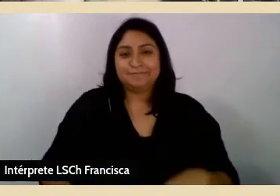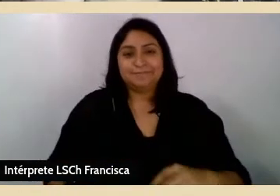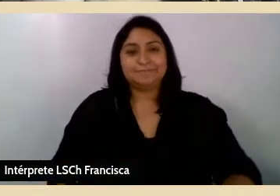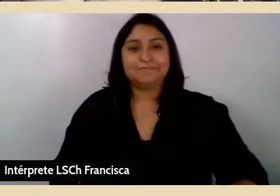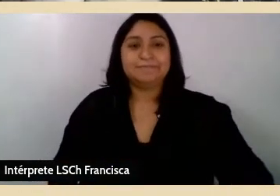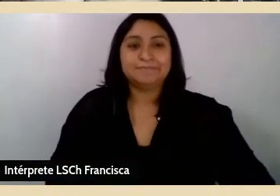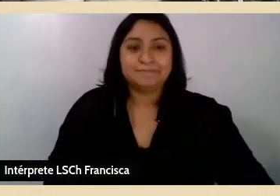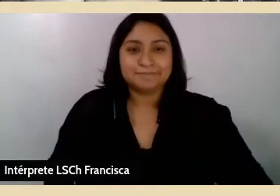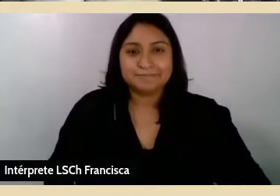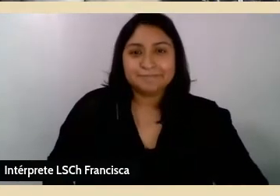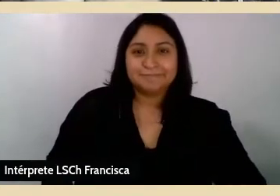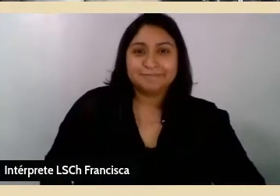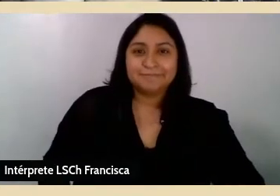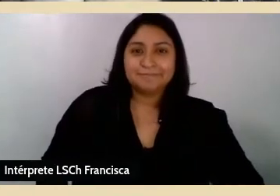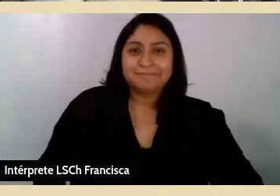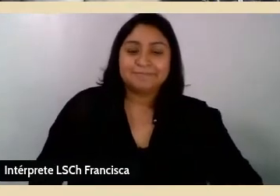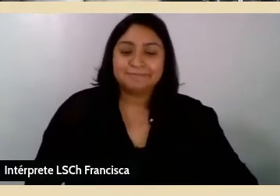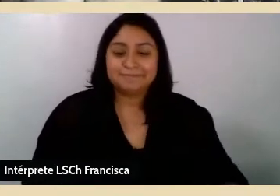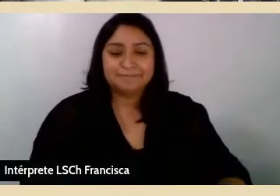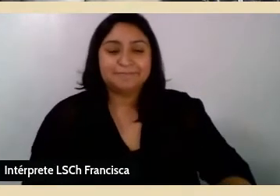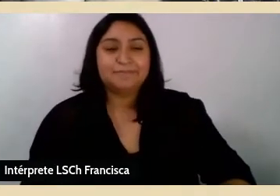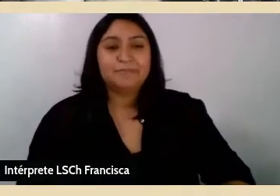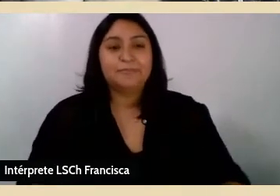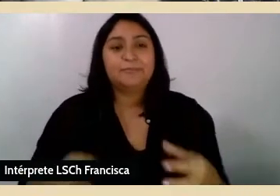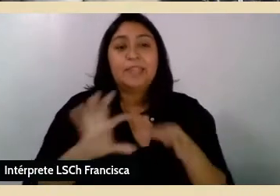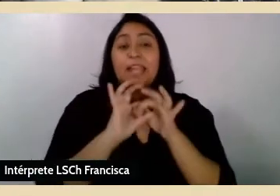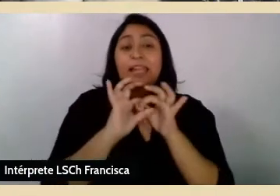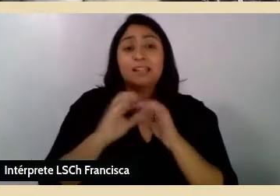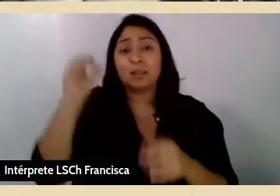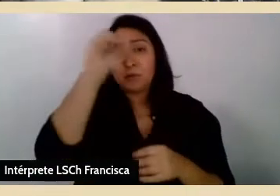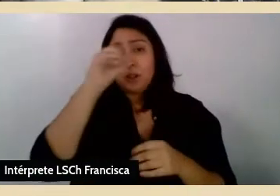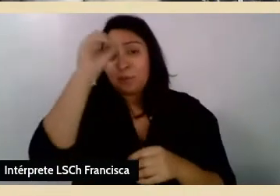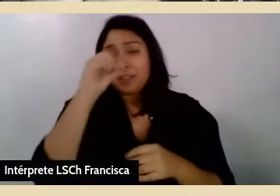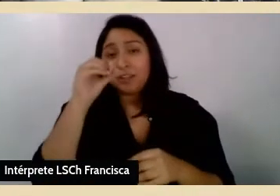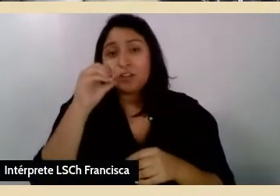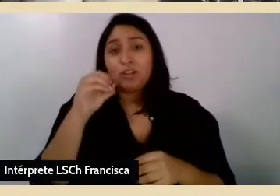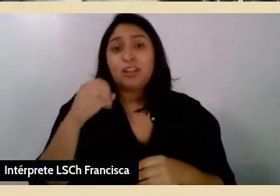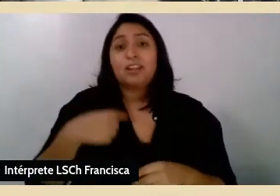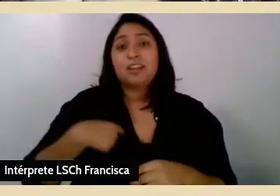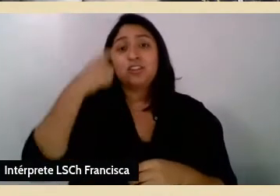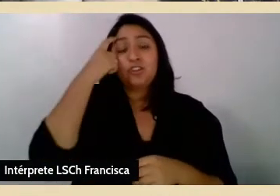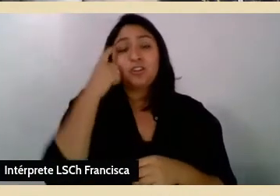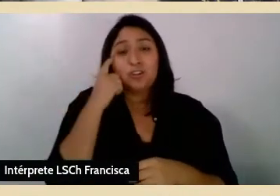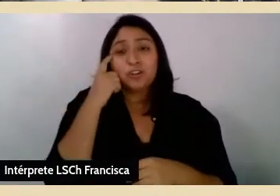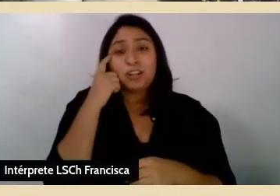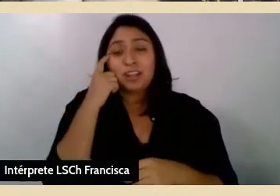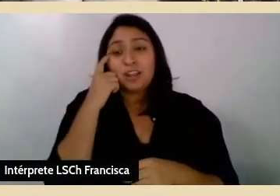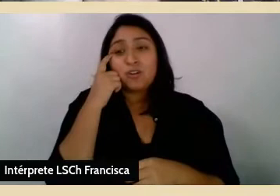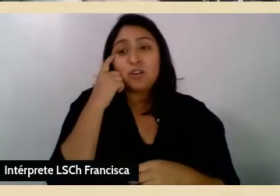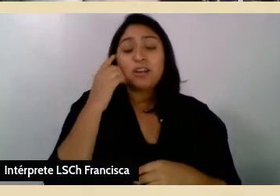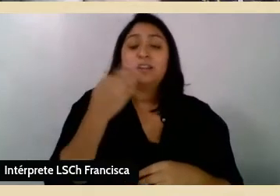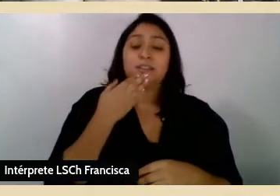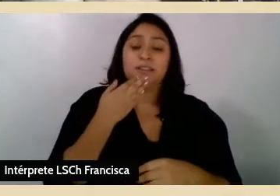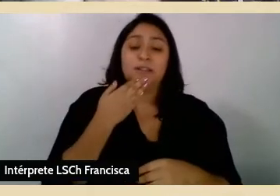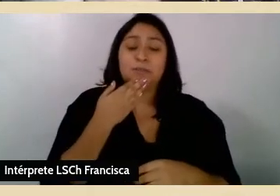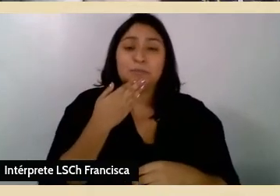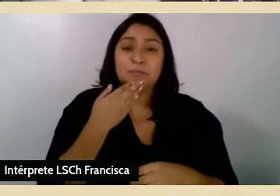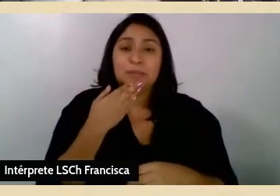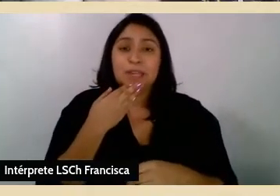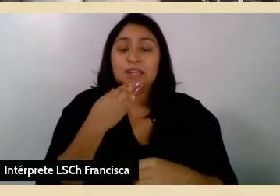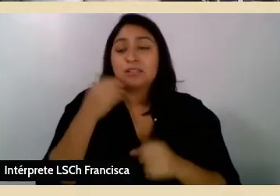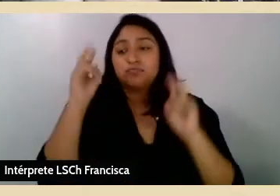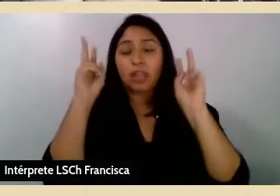Buenísimo, oye, gracias por tus palabras y desde luego yo creo que me quedo con una cosita que dijiste que tiene que ver con que...